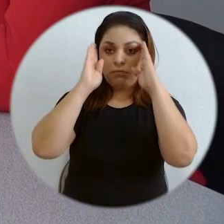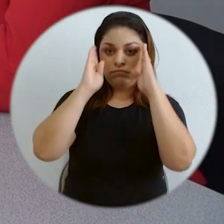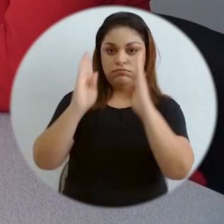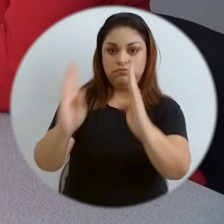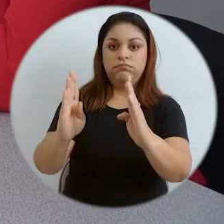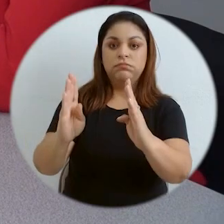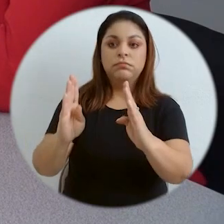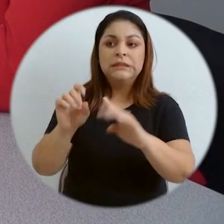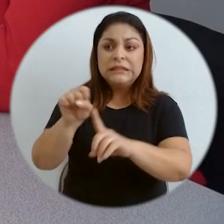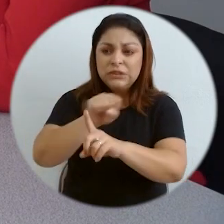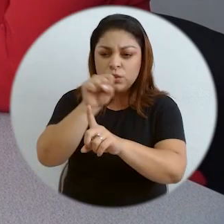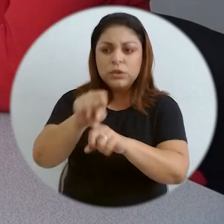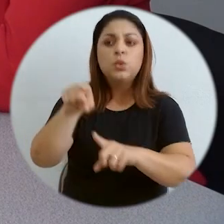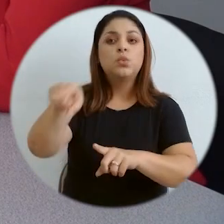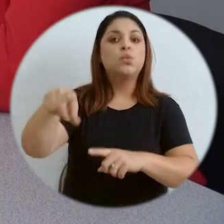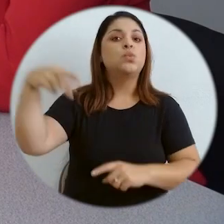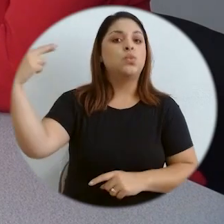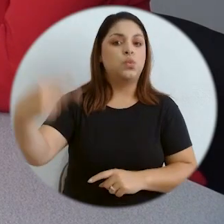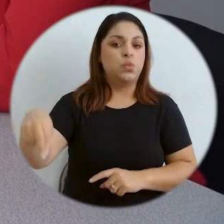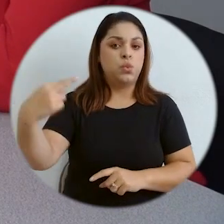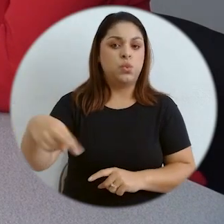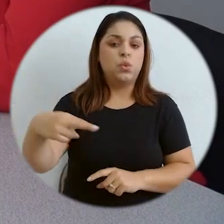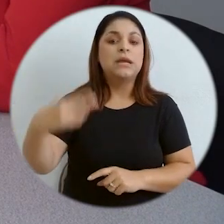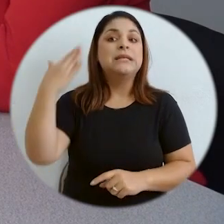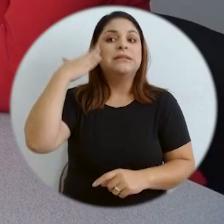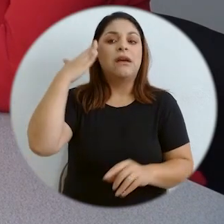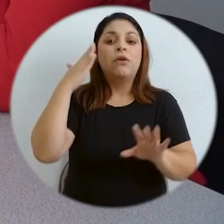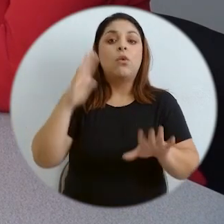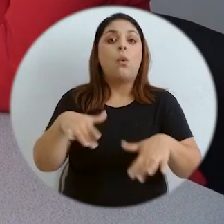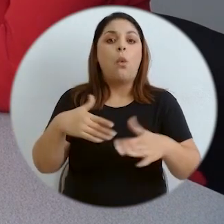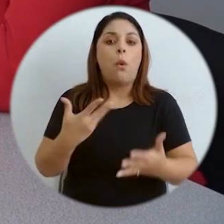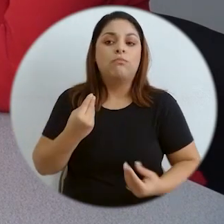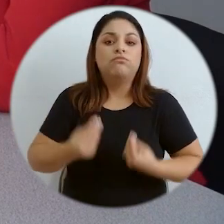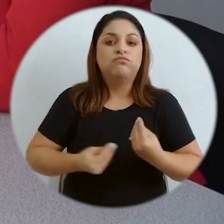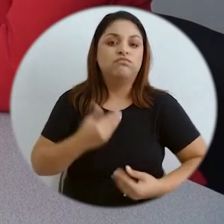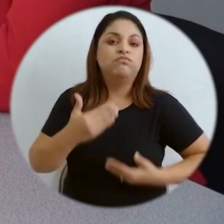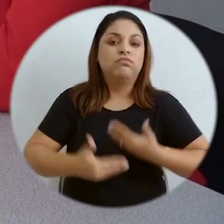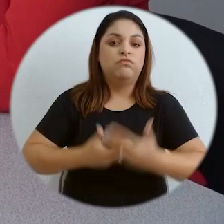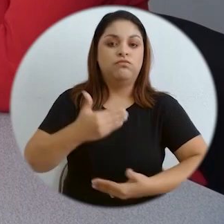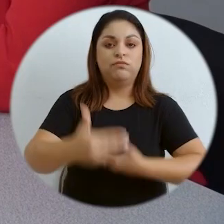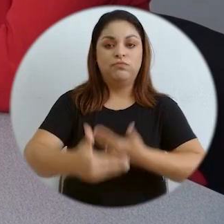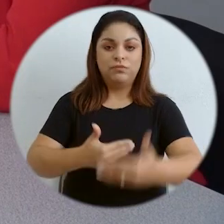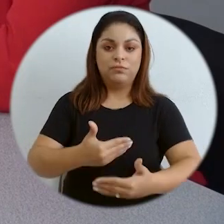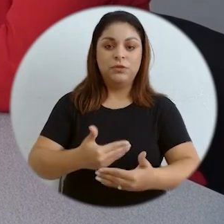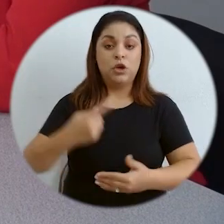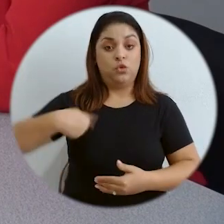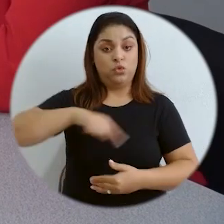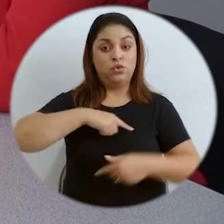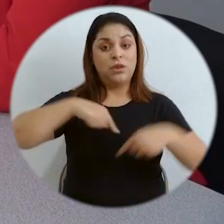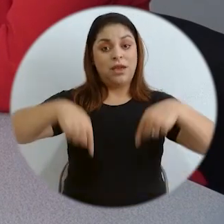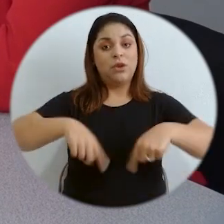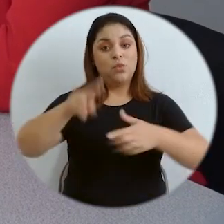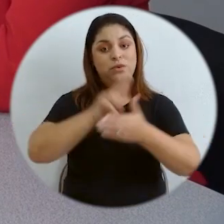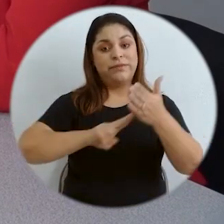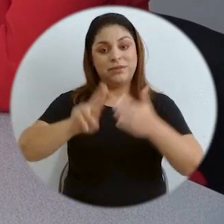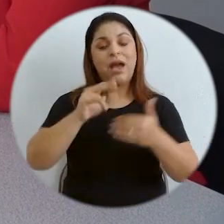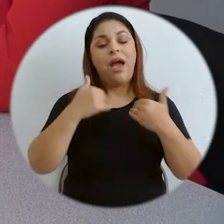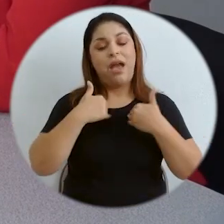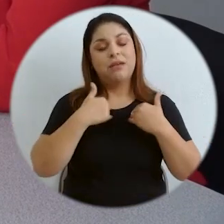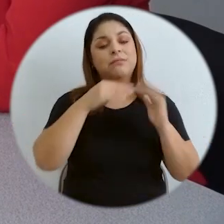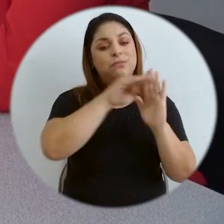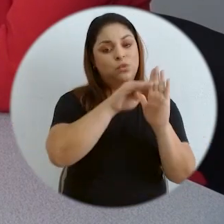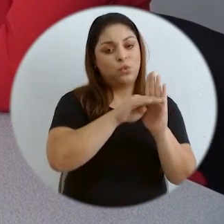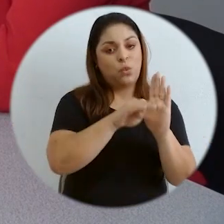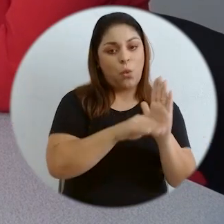estar atentos a una situación de riesgo y que sepan cómo proceder. Nosotros acá en la universidad también tenemos un